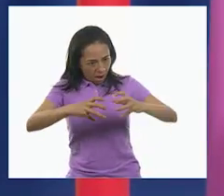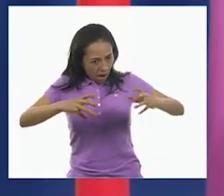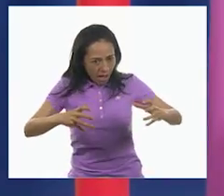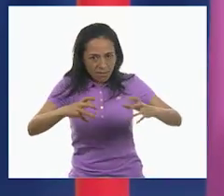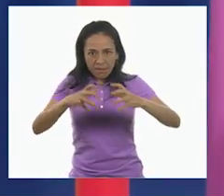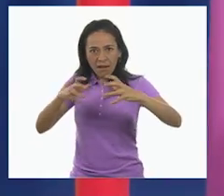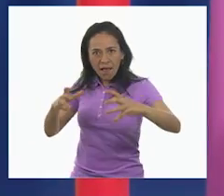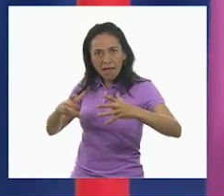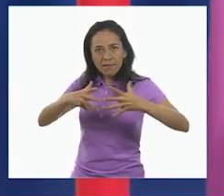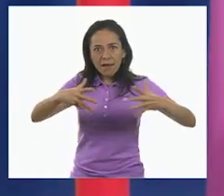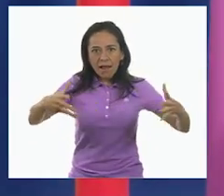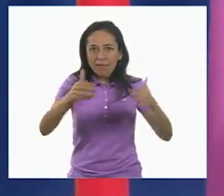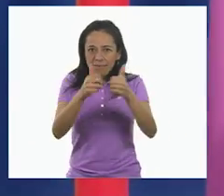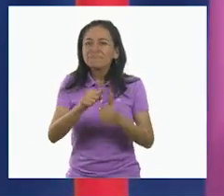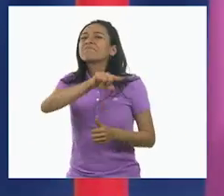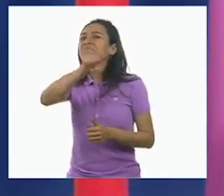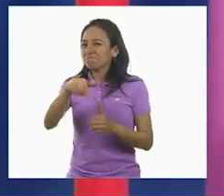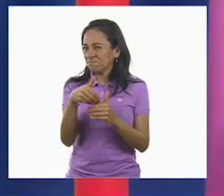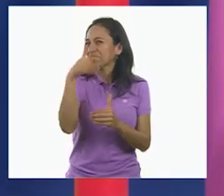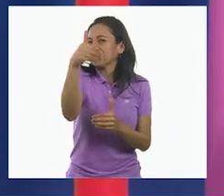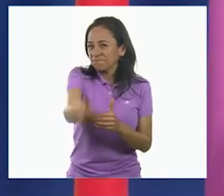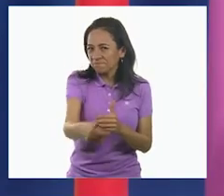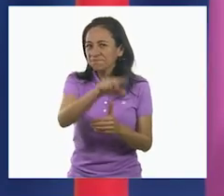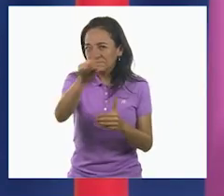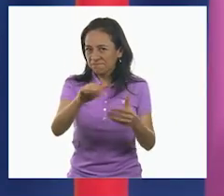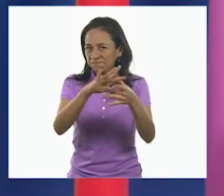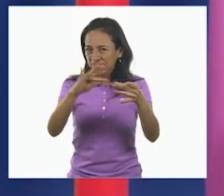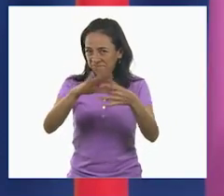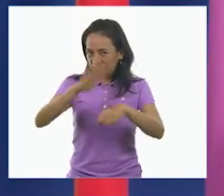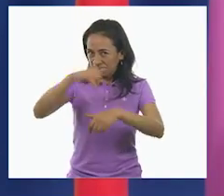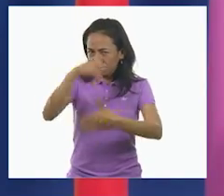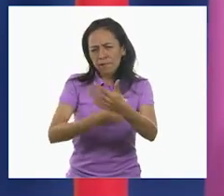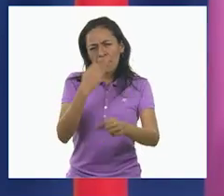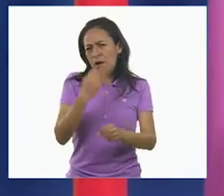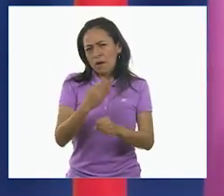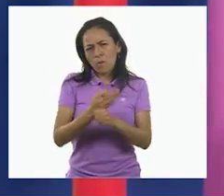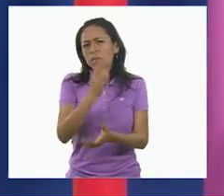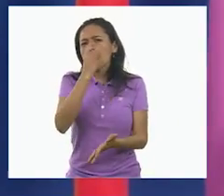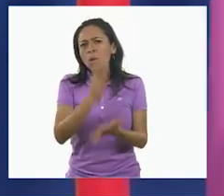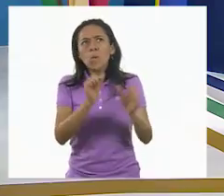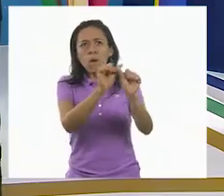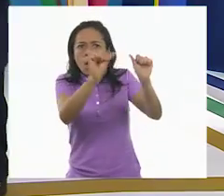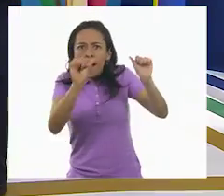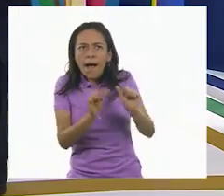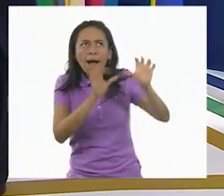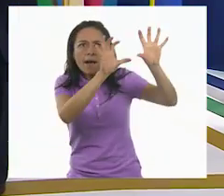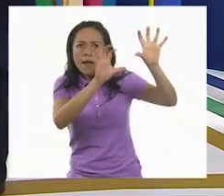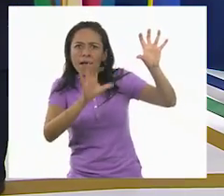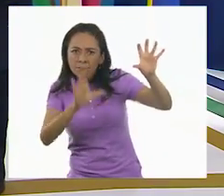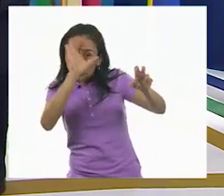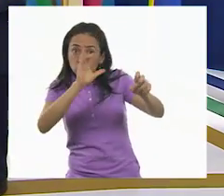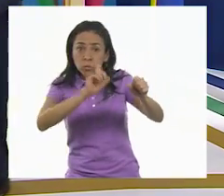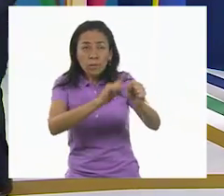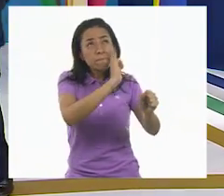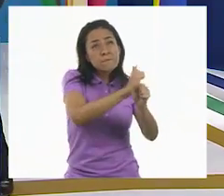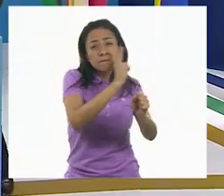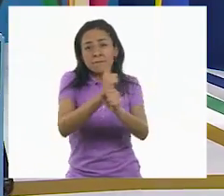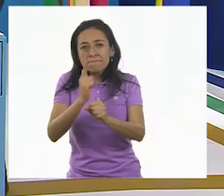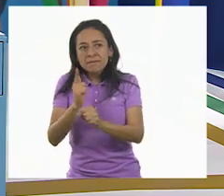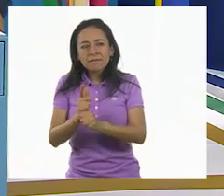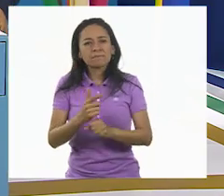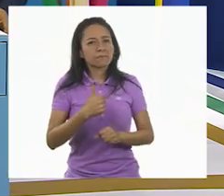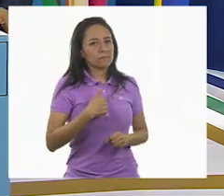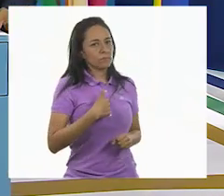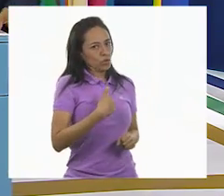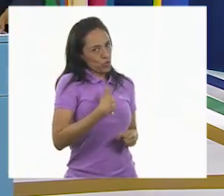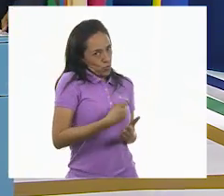Ahorita estamos solamente identificando esas áreas culturales. Pues yo me adelanté aquí a enseñarles una foto de más o menos cómo era lo que